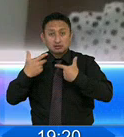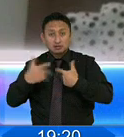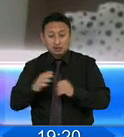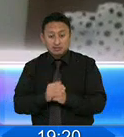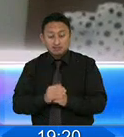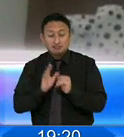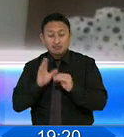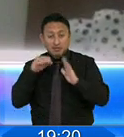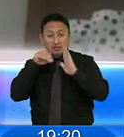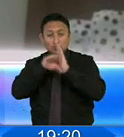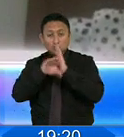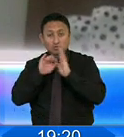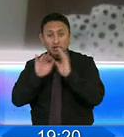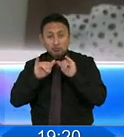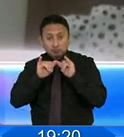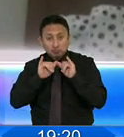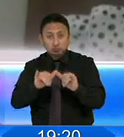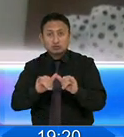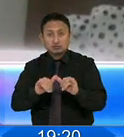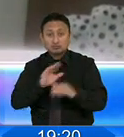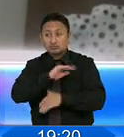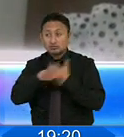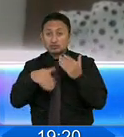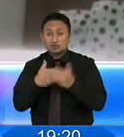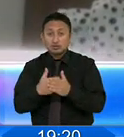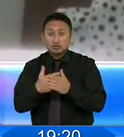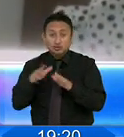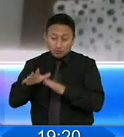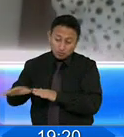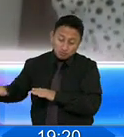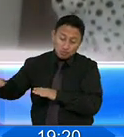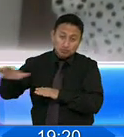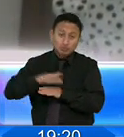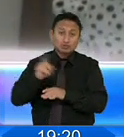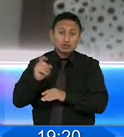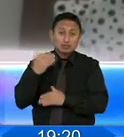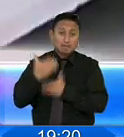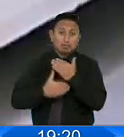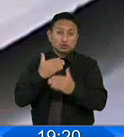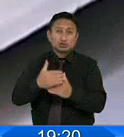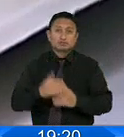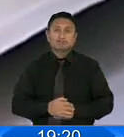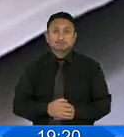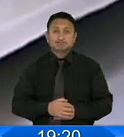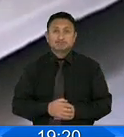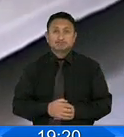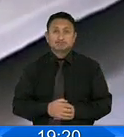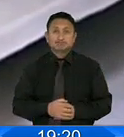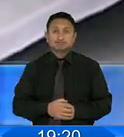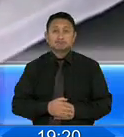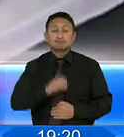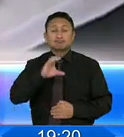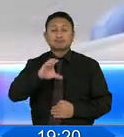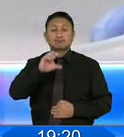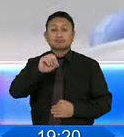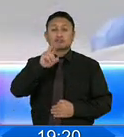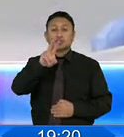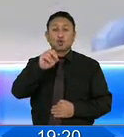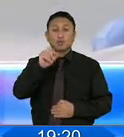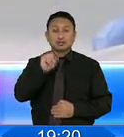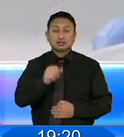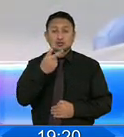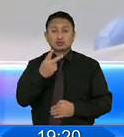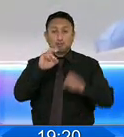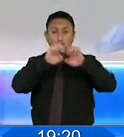capacidades para mantener toda la cadena logística que requiere este proceso. Las fórmulas de COVAX provienen de 2 farmacéuticas,